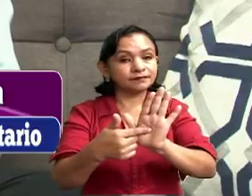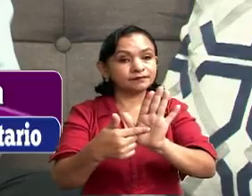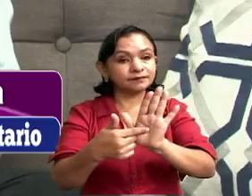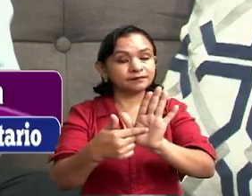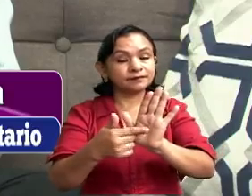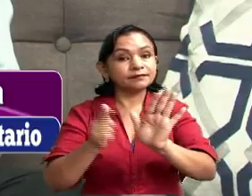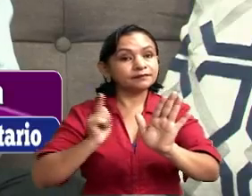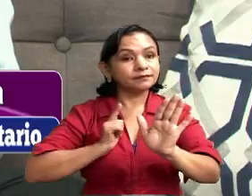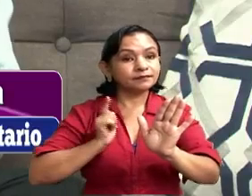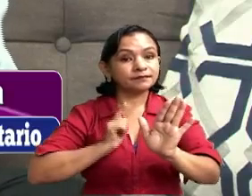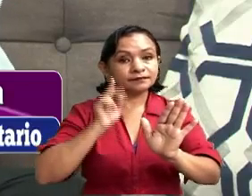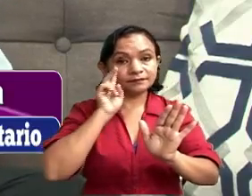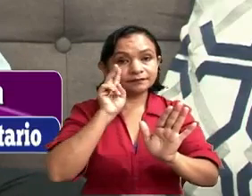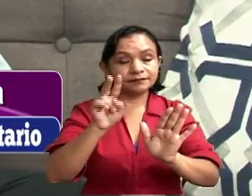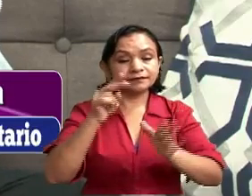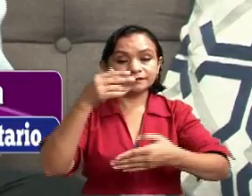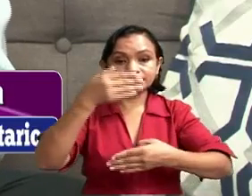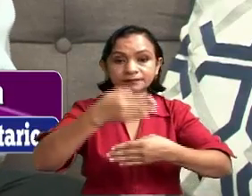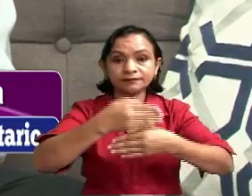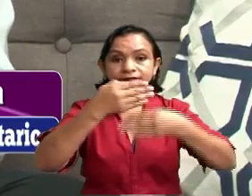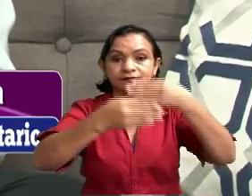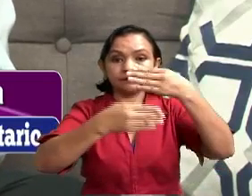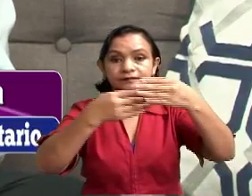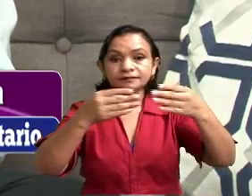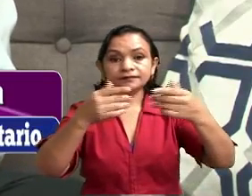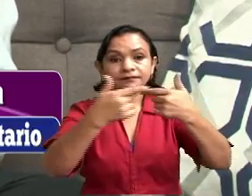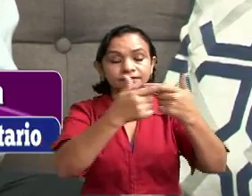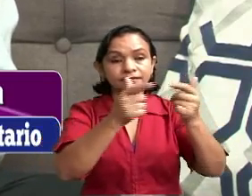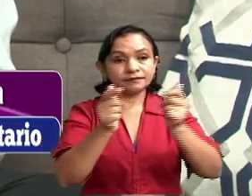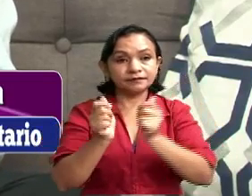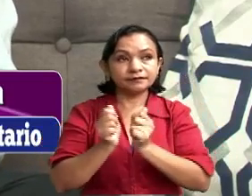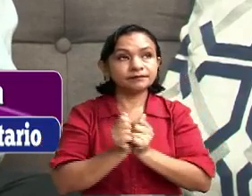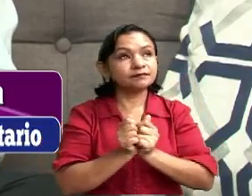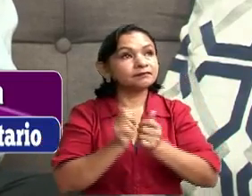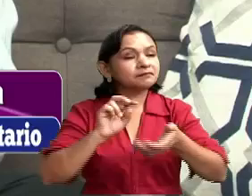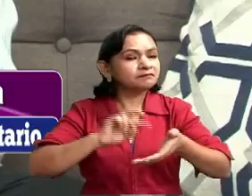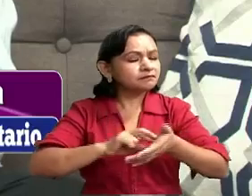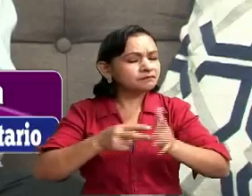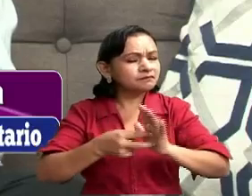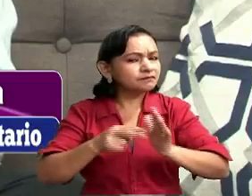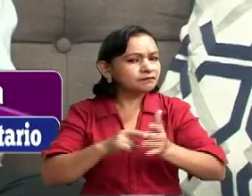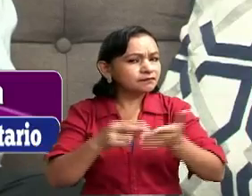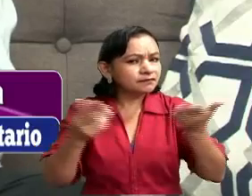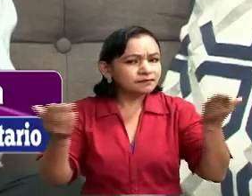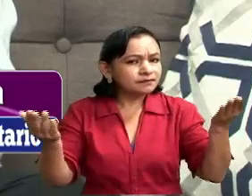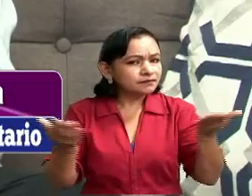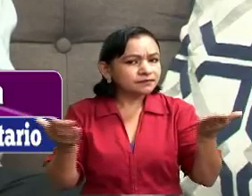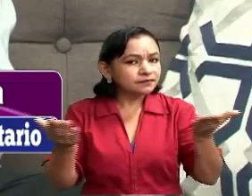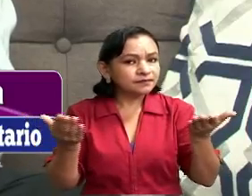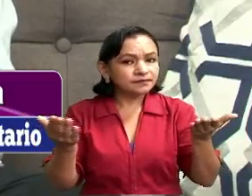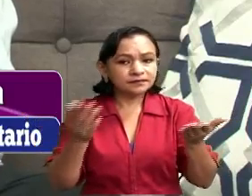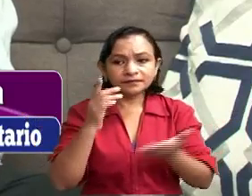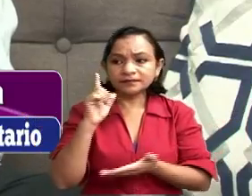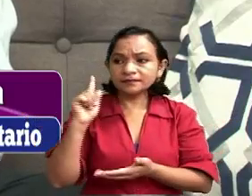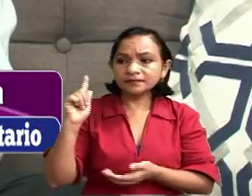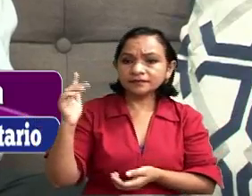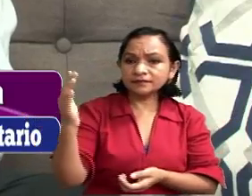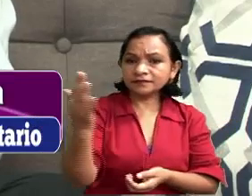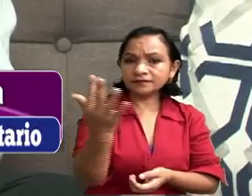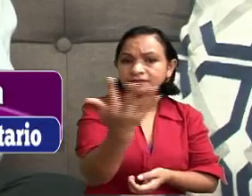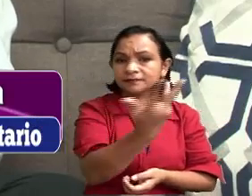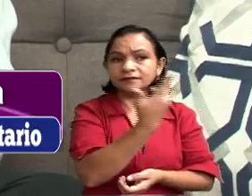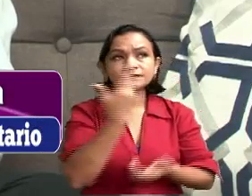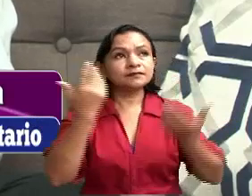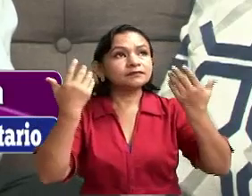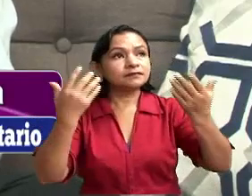tiene que ver con las obras y servicios comunitarios. ¿Qué es esto? Es todo los